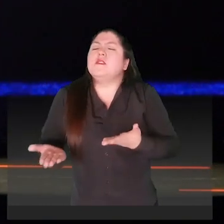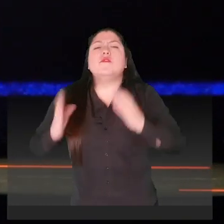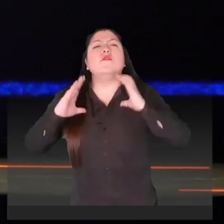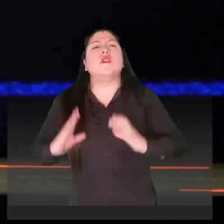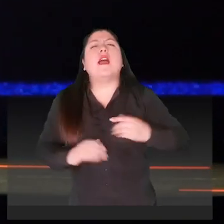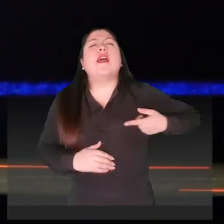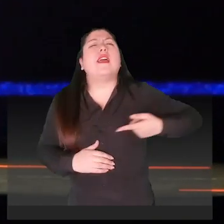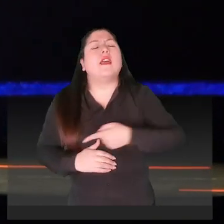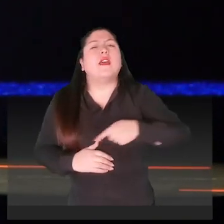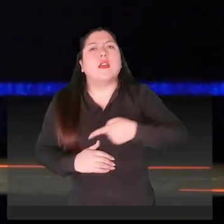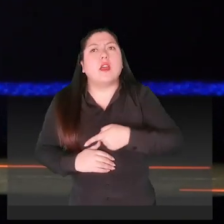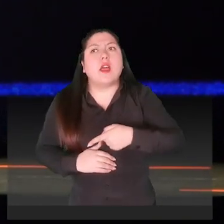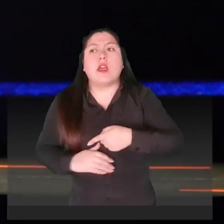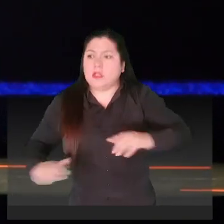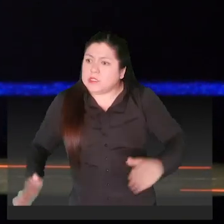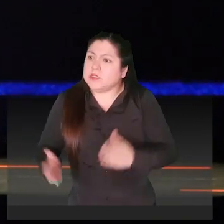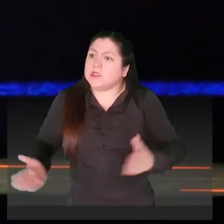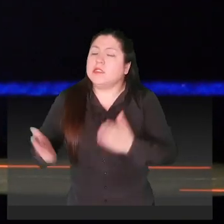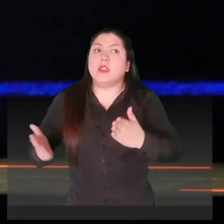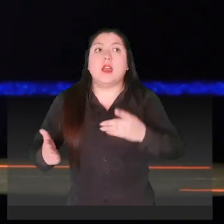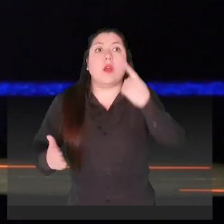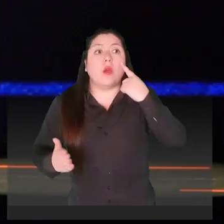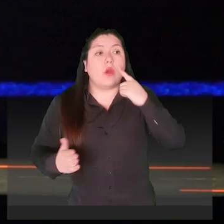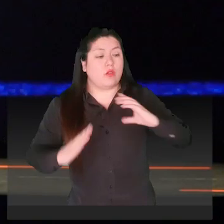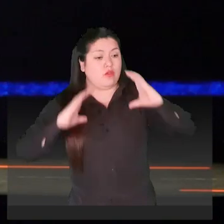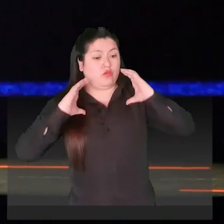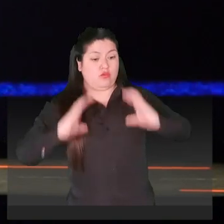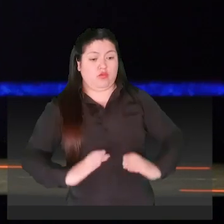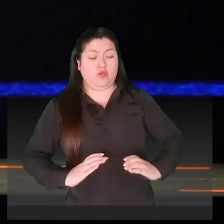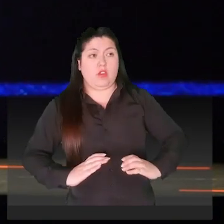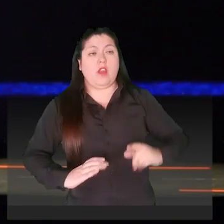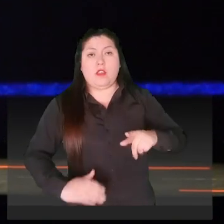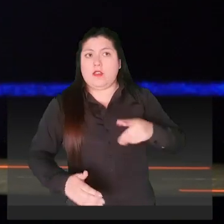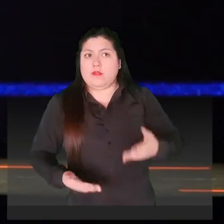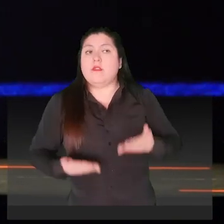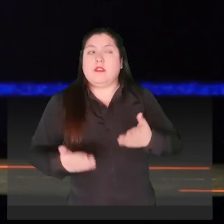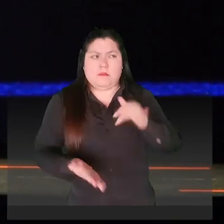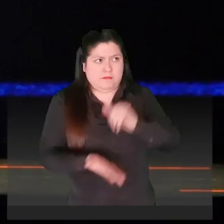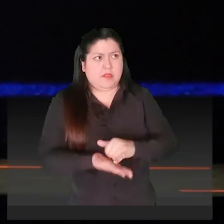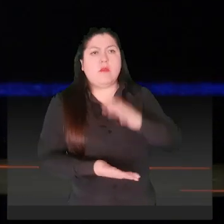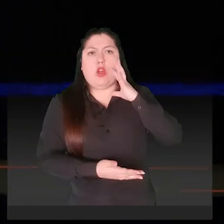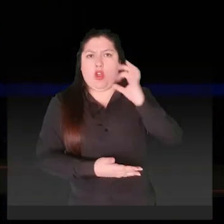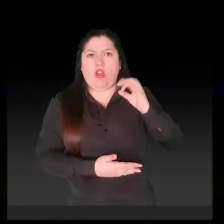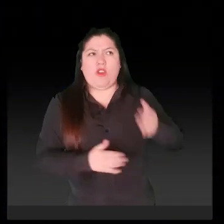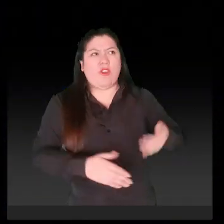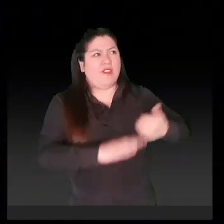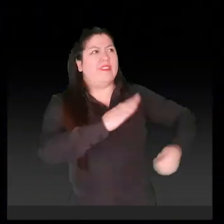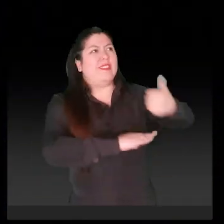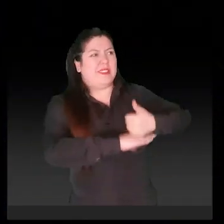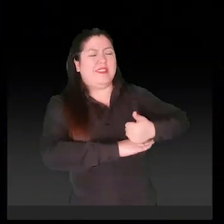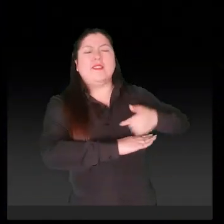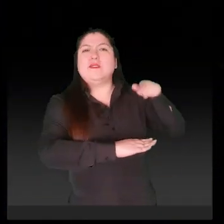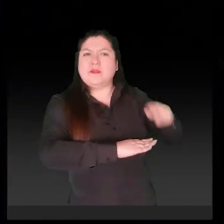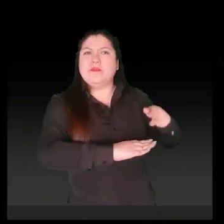servicios ciudadanos? Y con esto vamos a permitir que los ciudadanos puedan tener, como ya lo dijo el registrador,